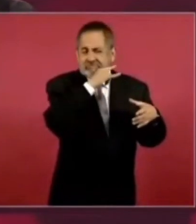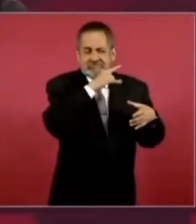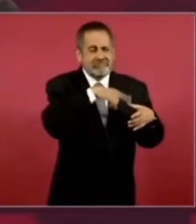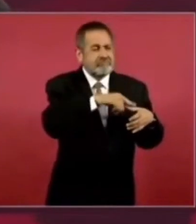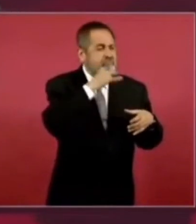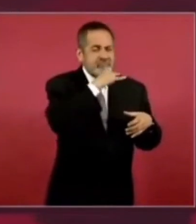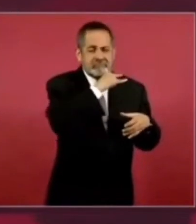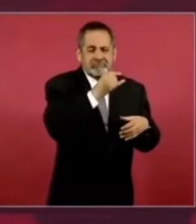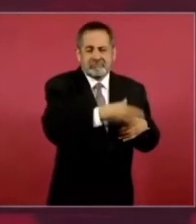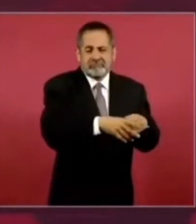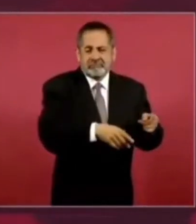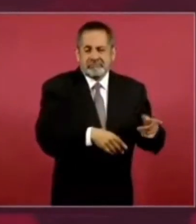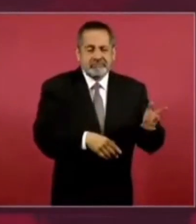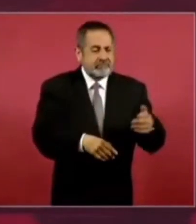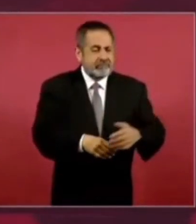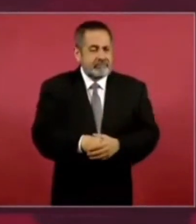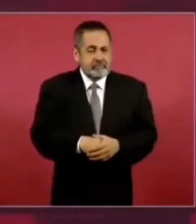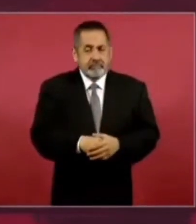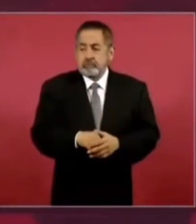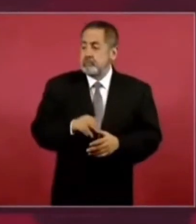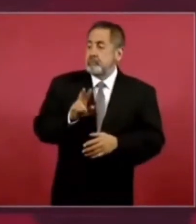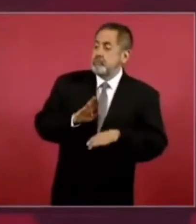hipócritas gente